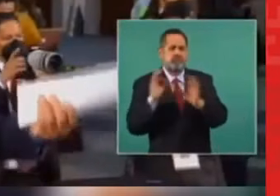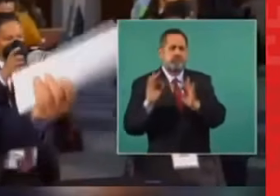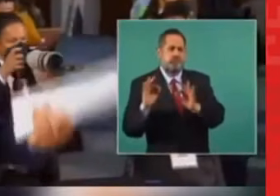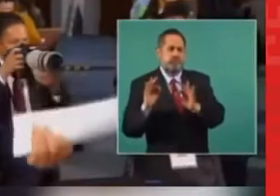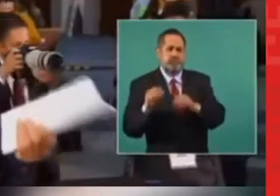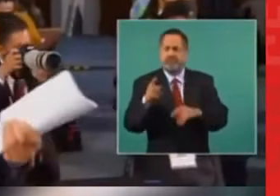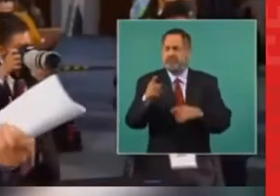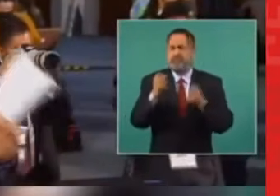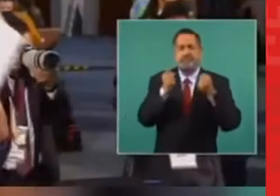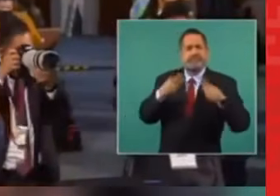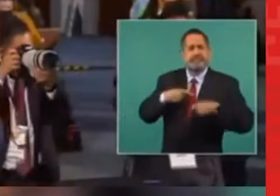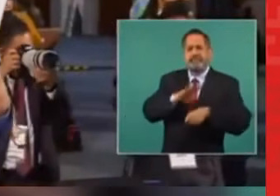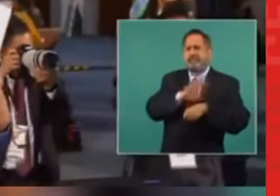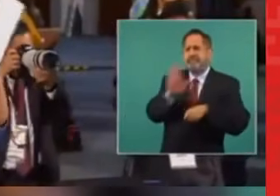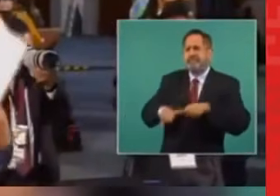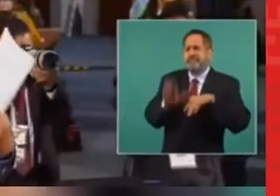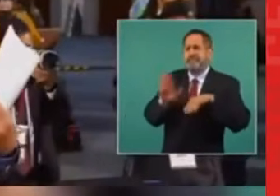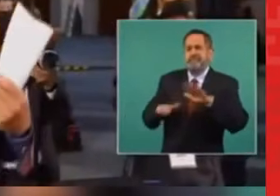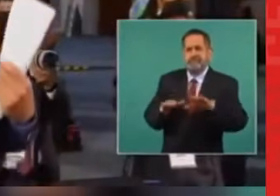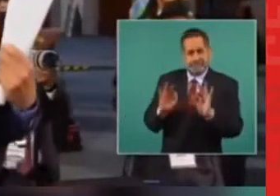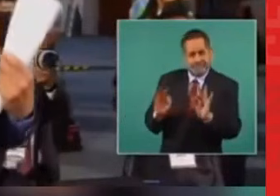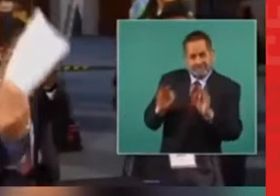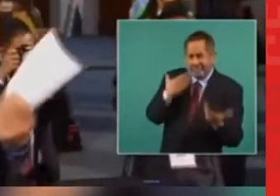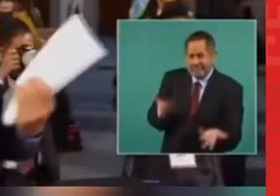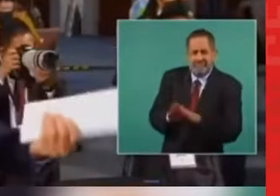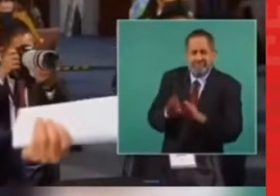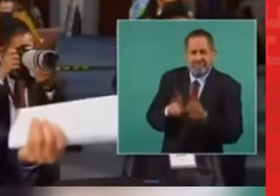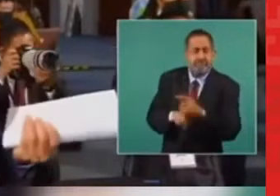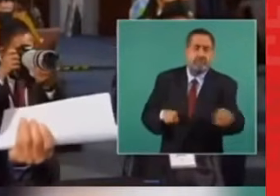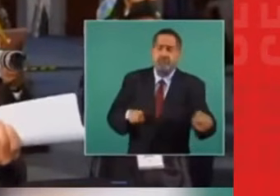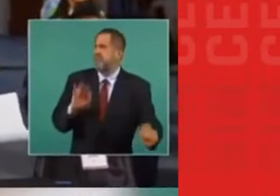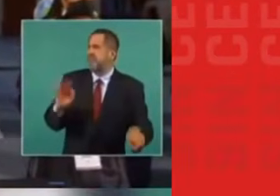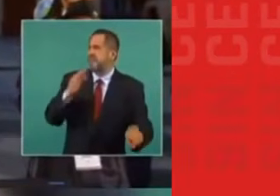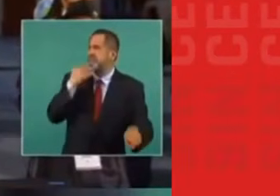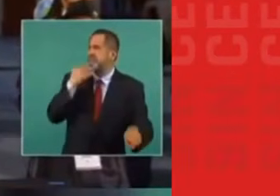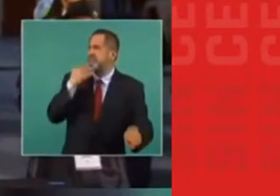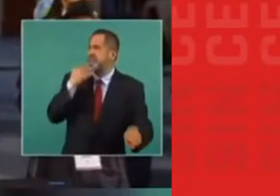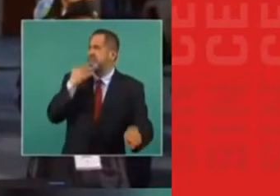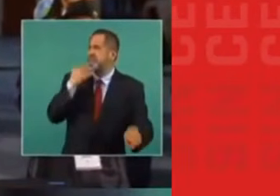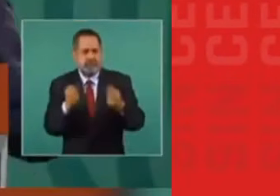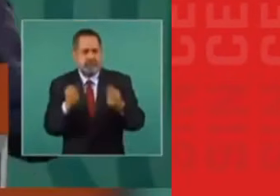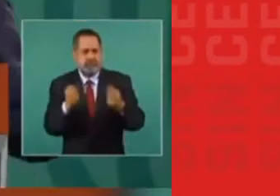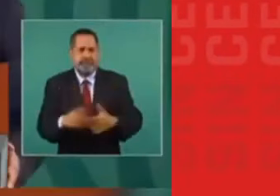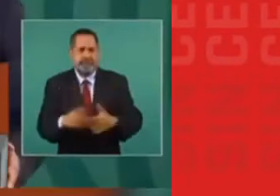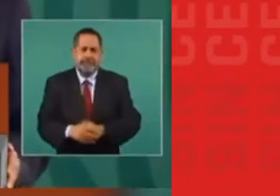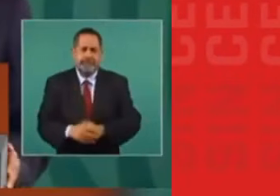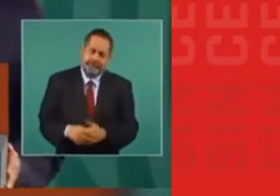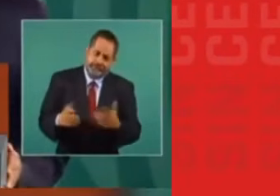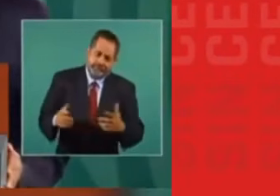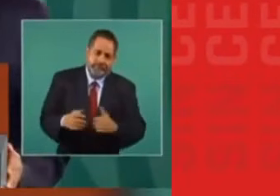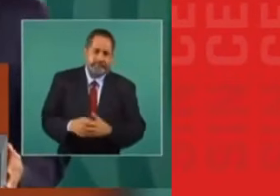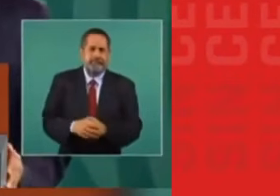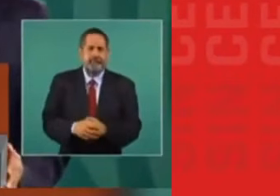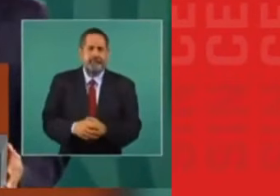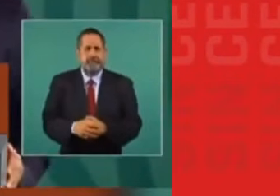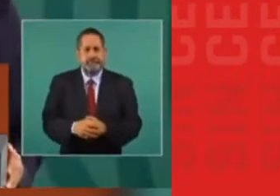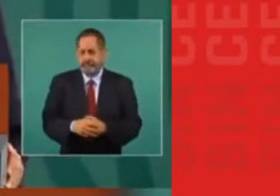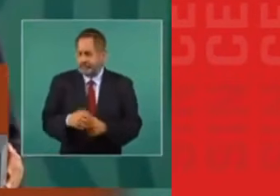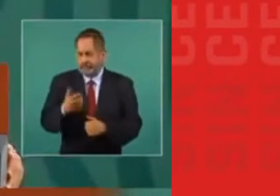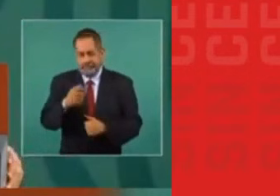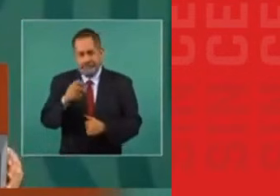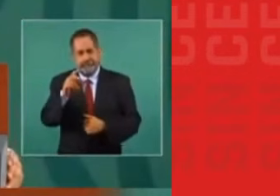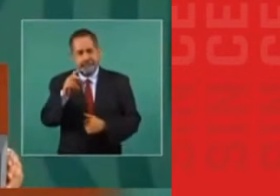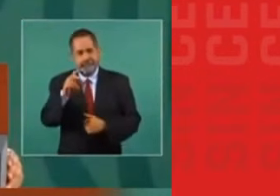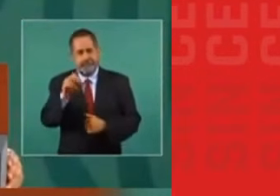Ramos en su apertura dice que el periodismo, que los periodistas son contrapoder, es decir, ya está anunciando que va a sacar